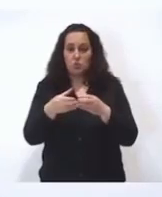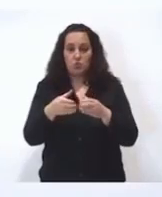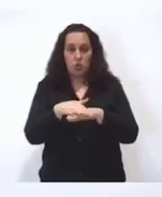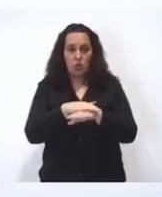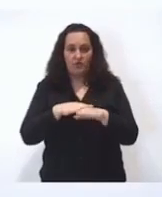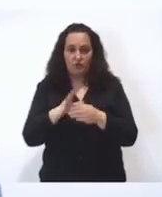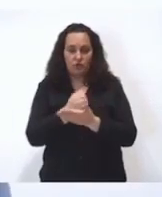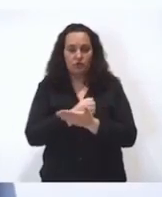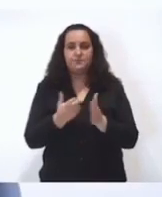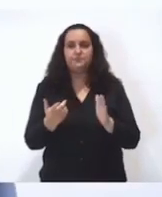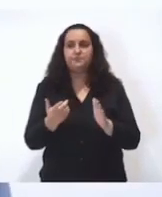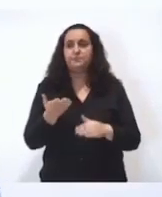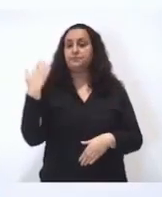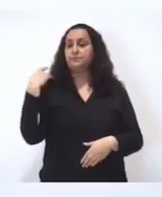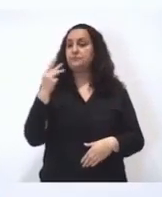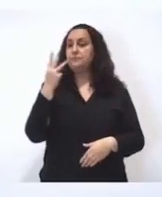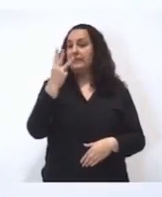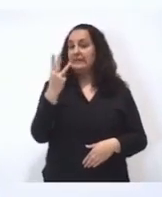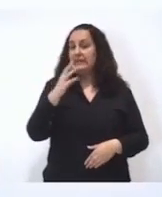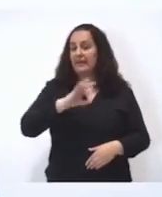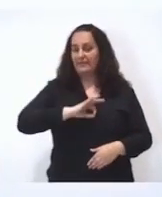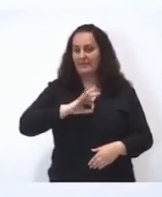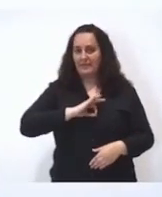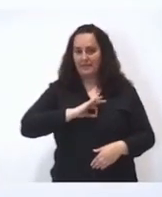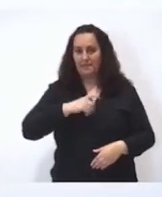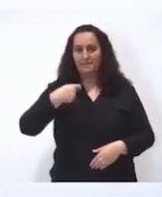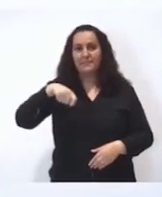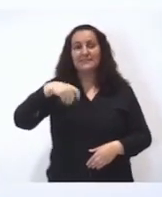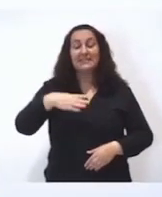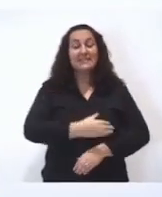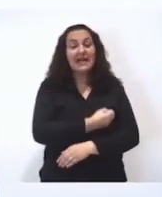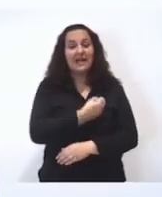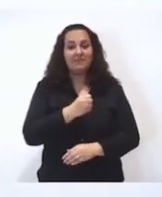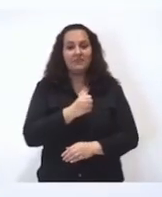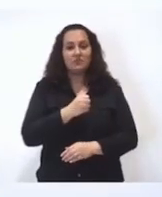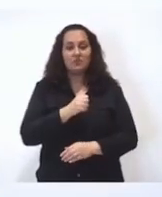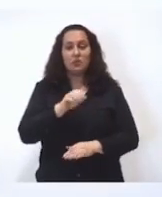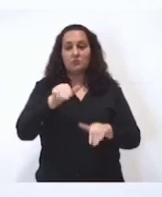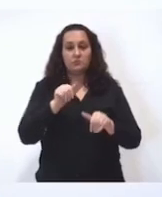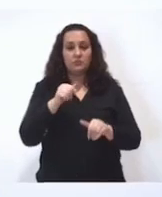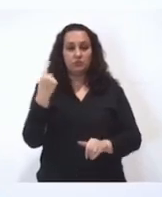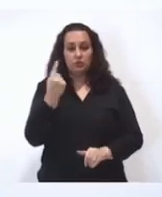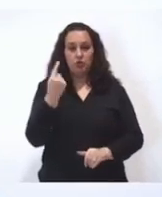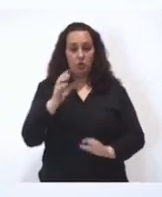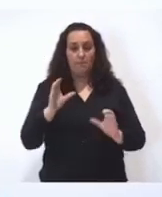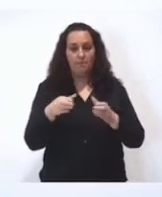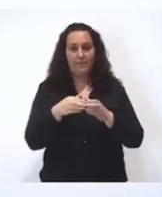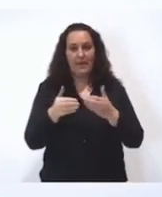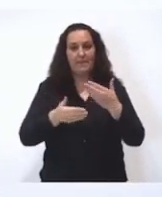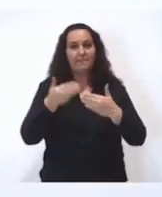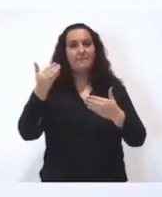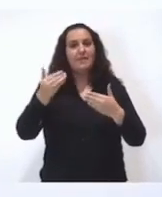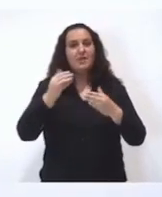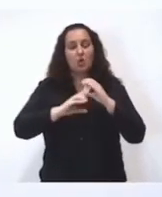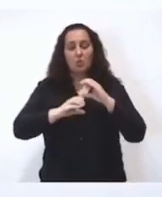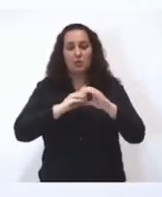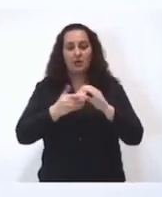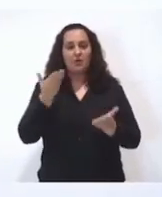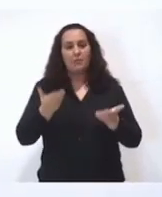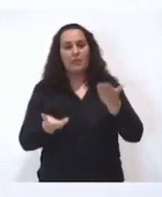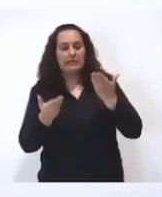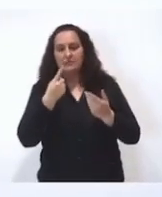El pasado 3 de enero, el presidente del Cabildo convocó en solitario a los medios de comunicación para hacer balance el año 2022.